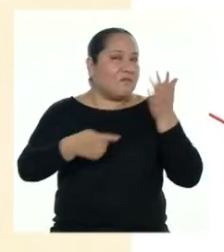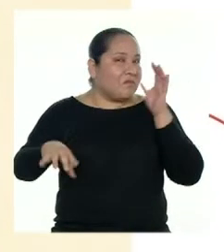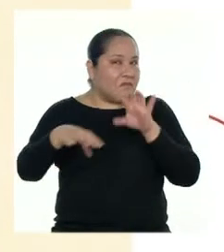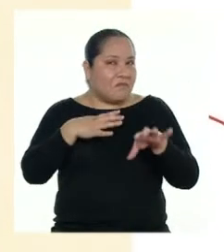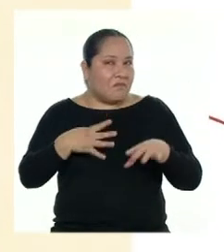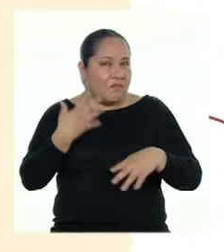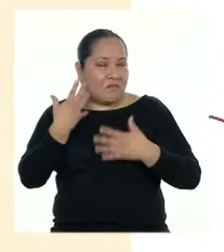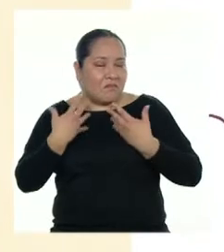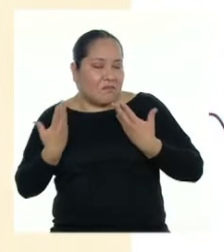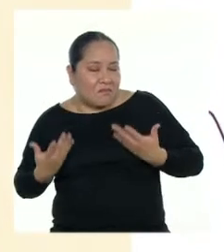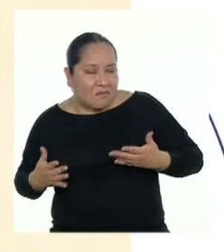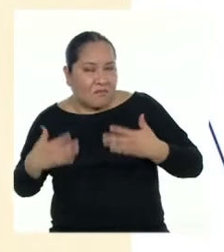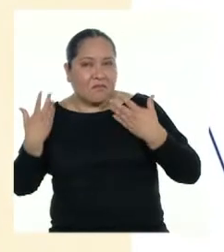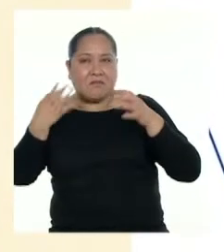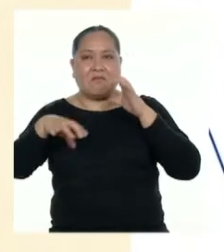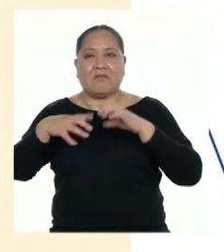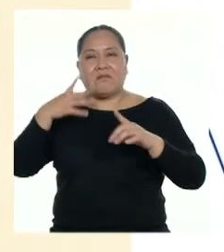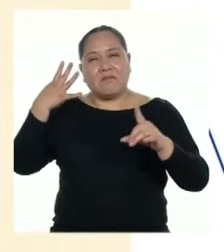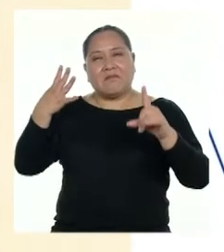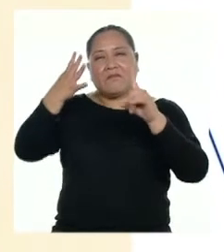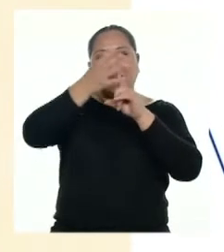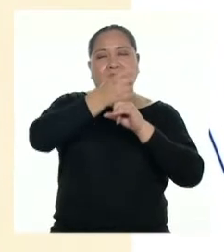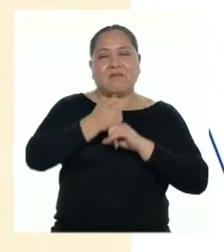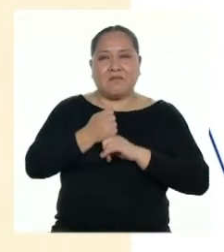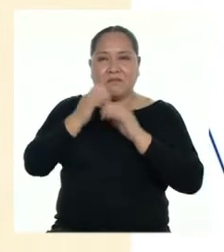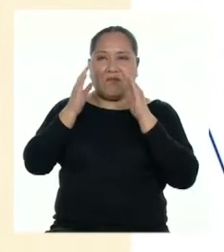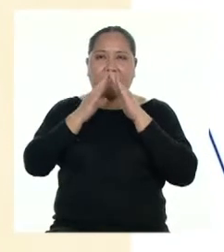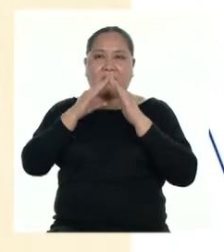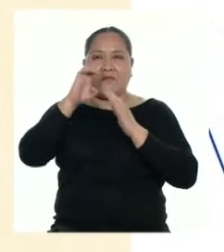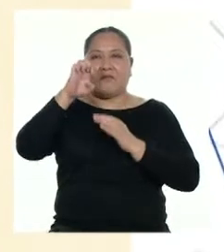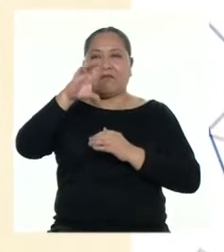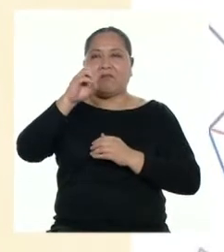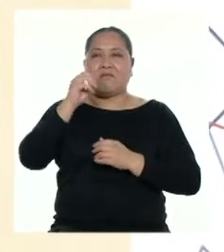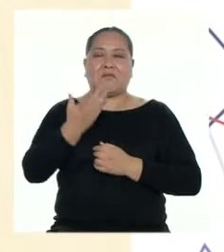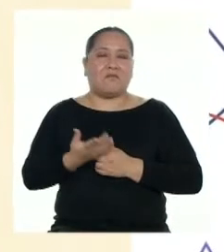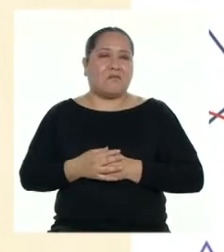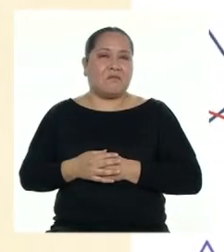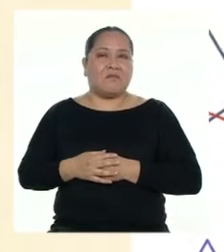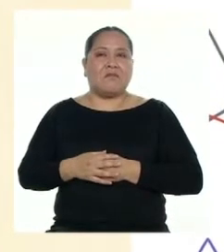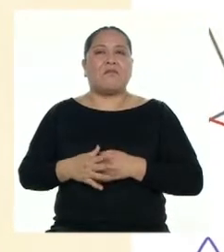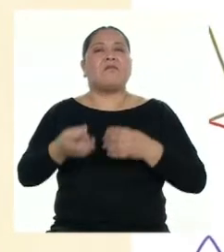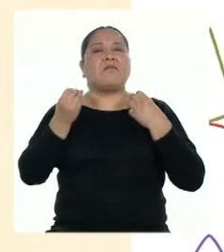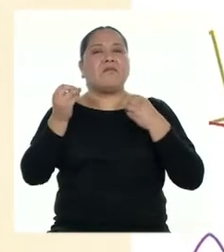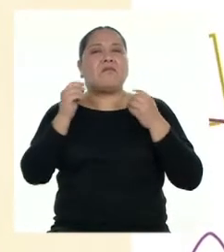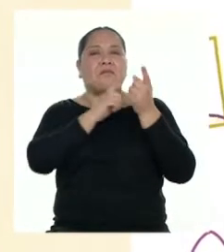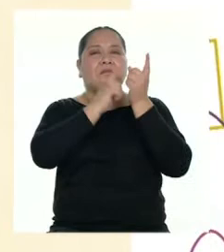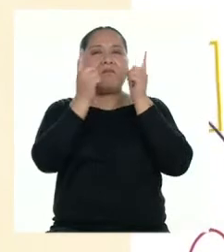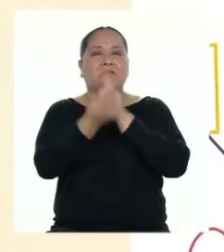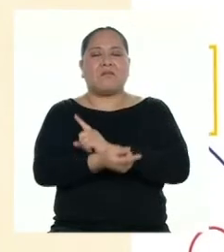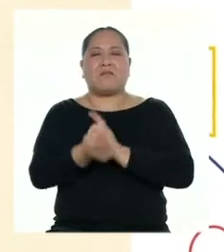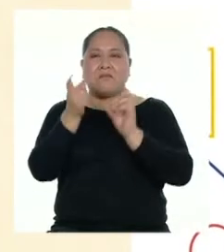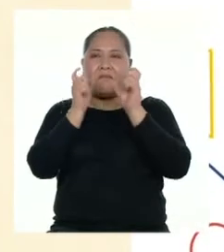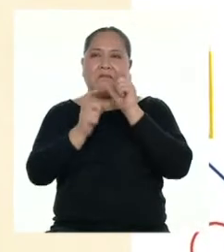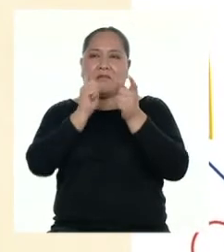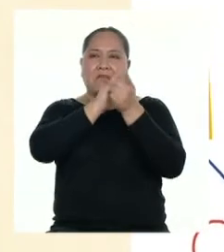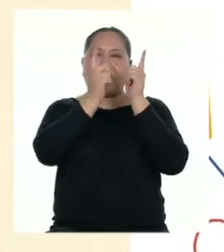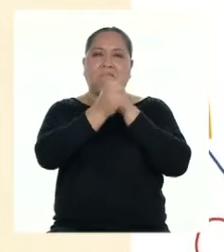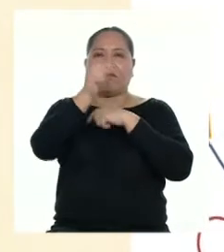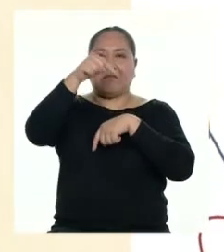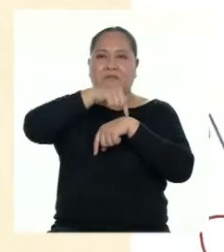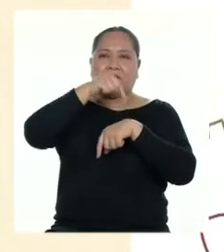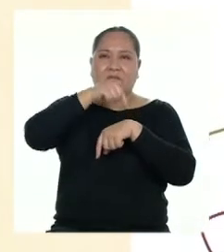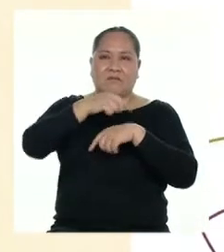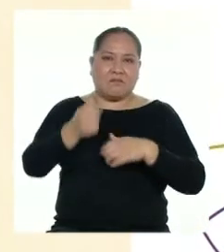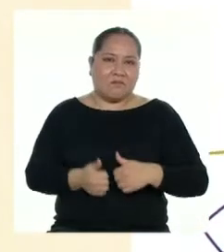concretas podemos realizar para lograr tener un hogar ecoeficiente? ¿Y cómo podemos convertirnos en agentes de cambio durante este